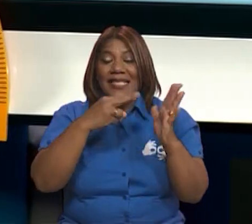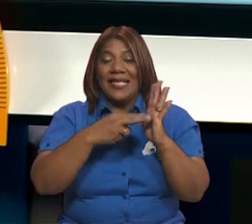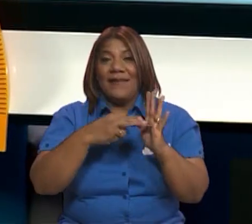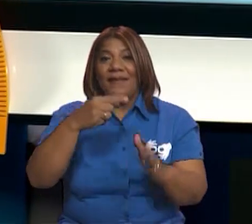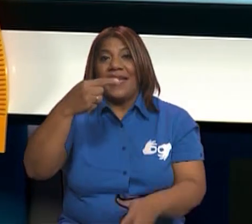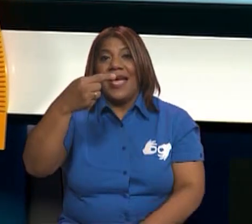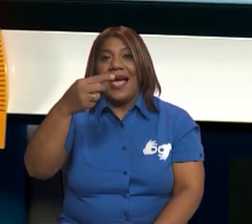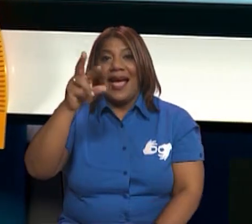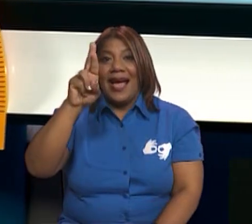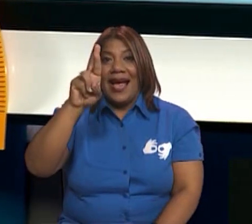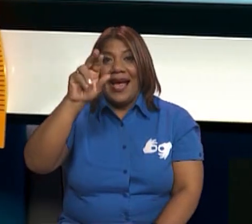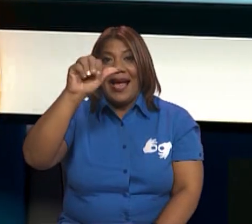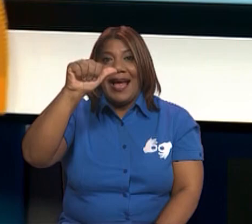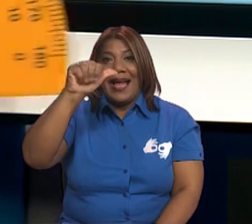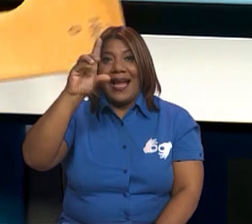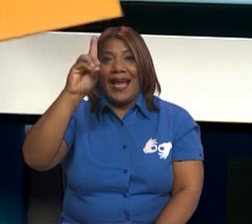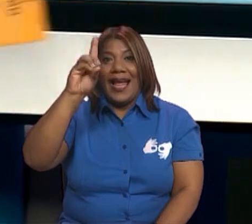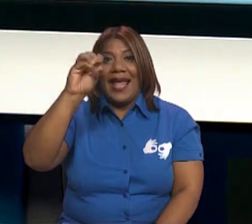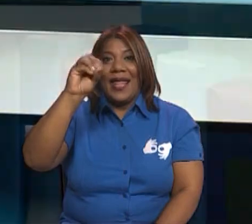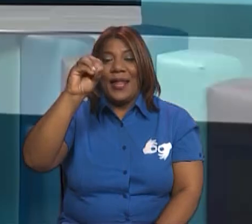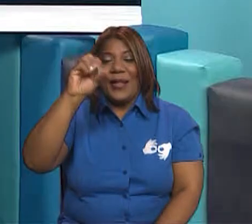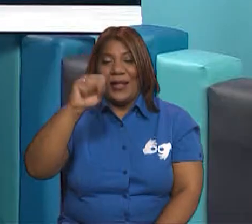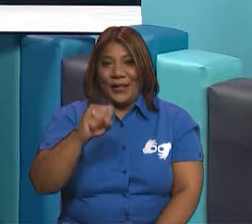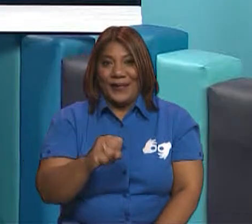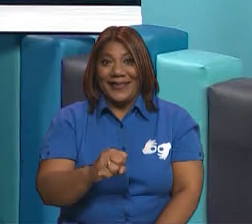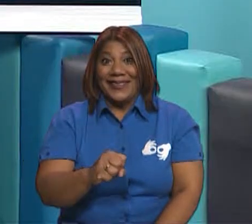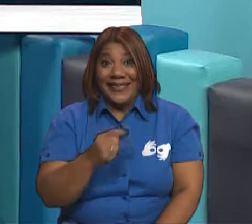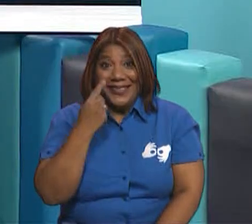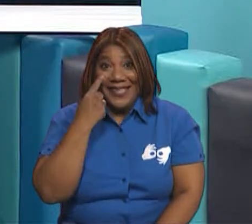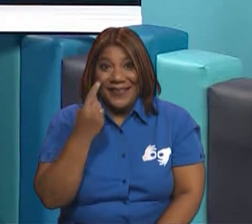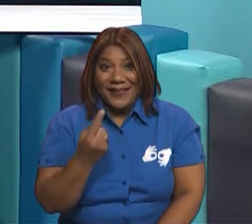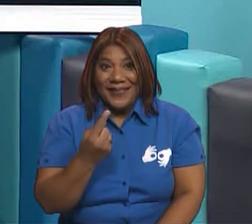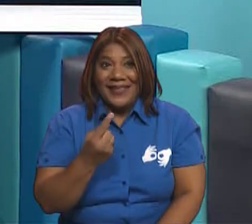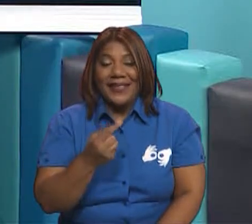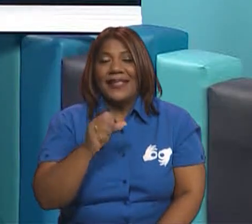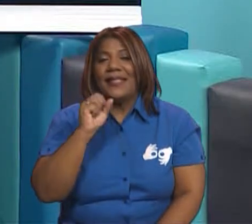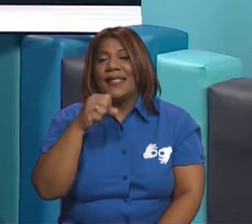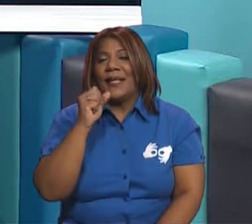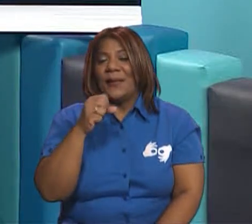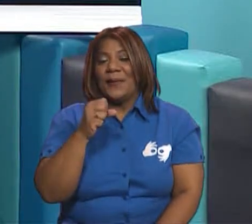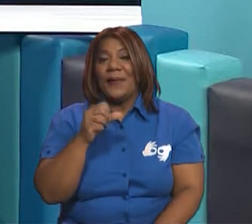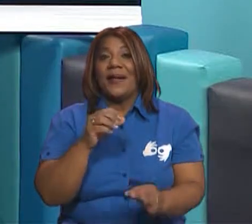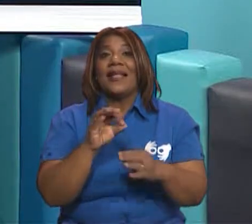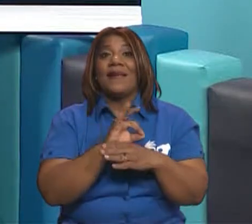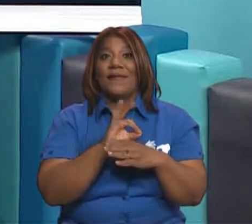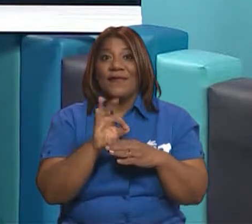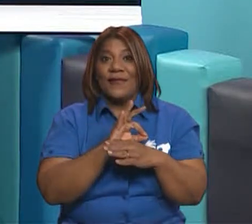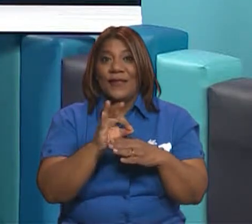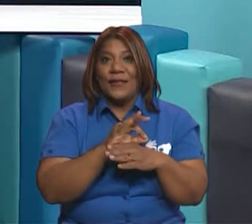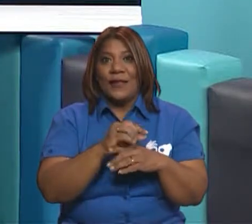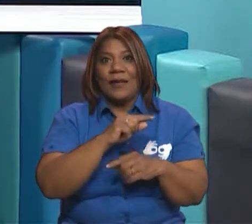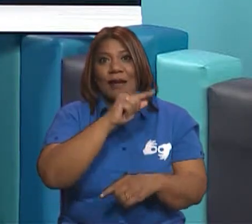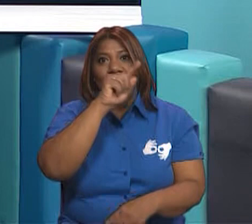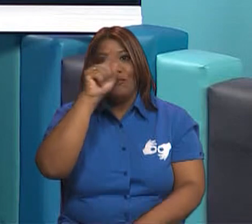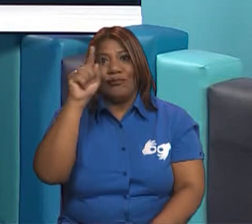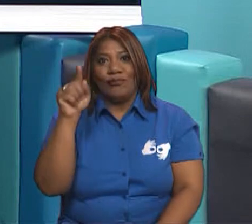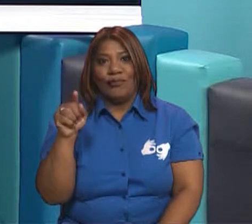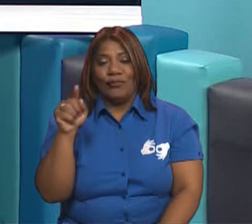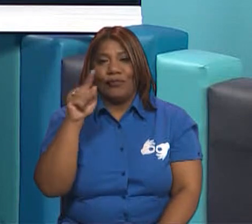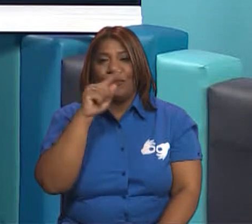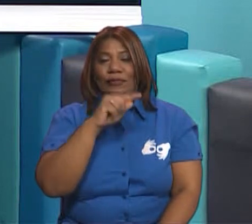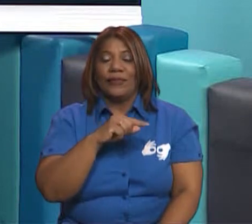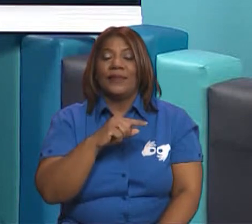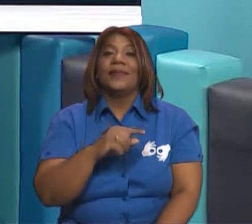mide 90 grados. Muy bien, chicos. Así podemos medir todo lo que queramos. Eso es muy importante.